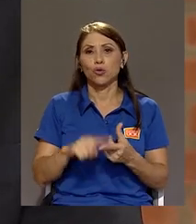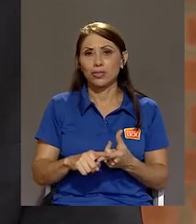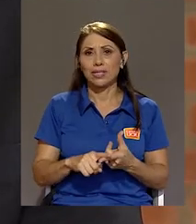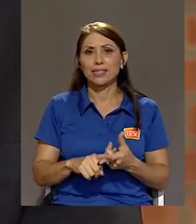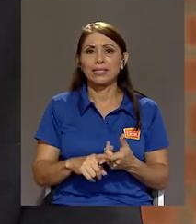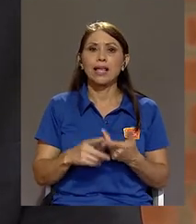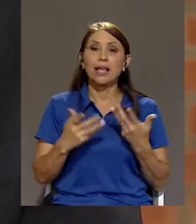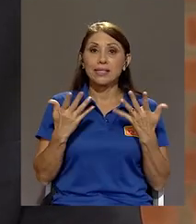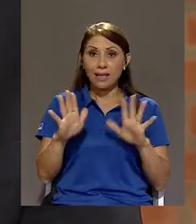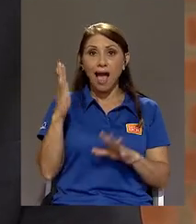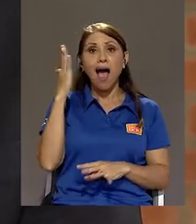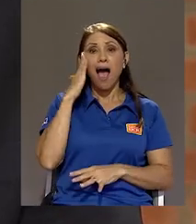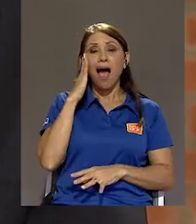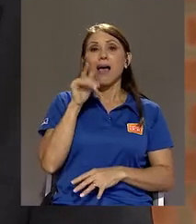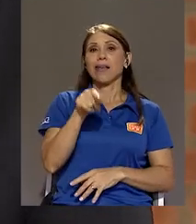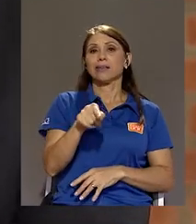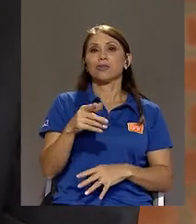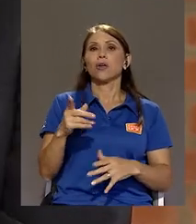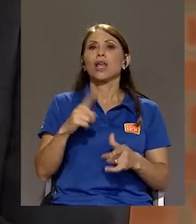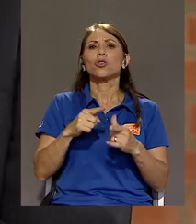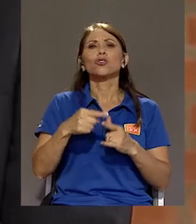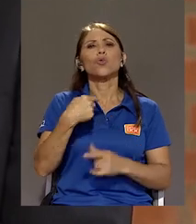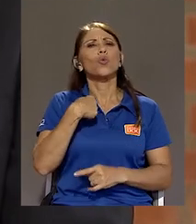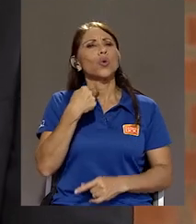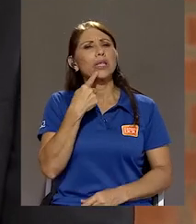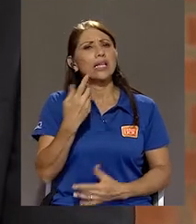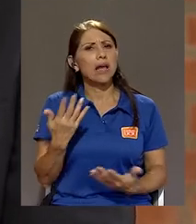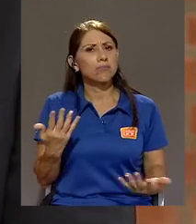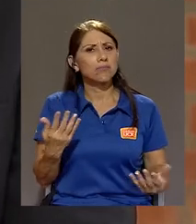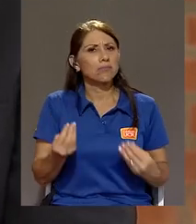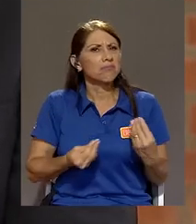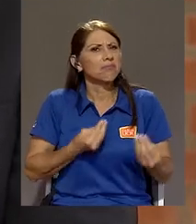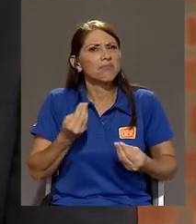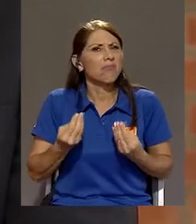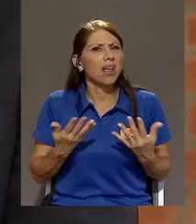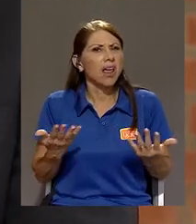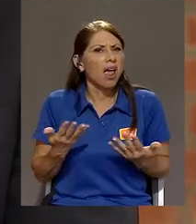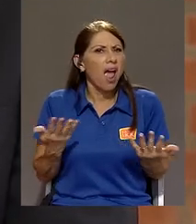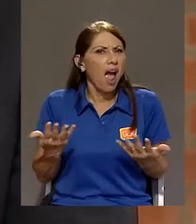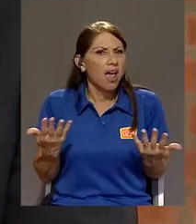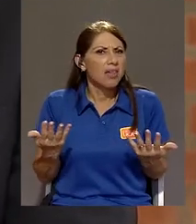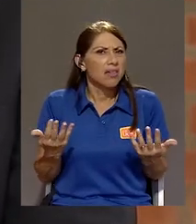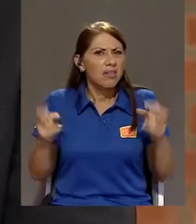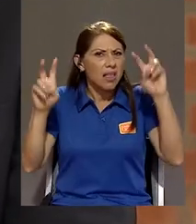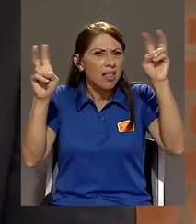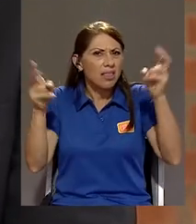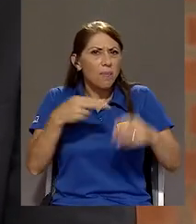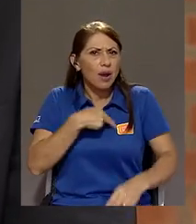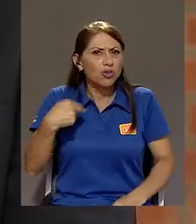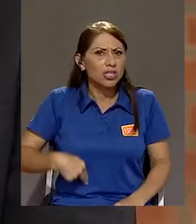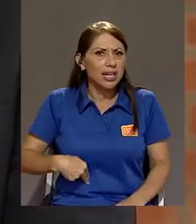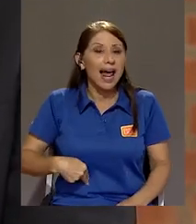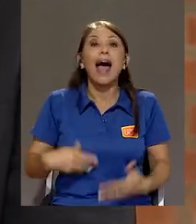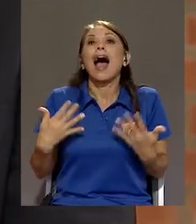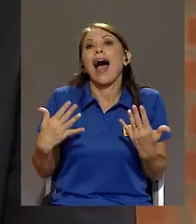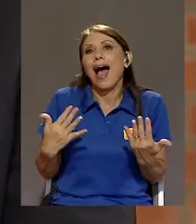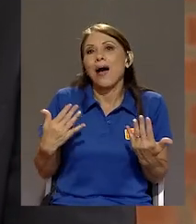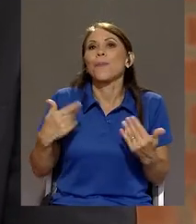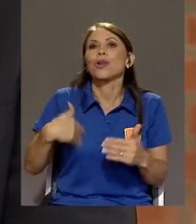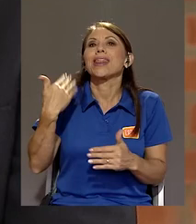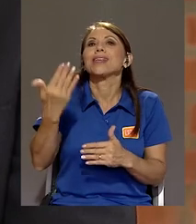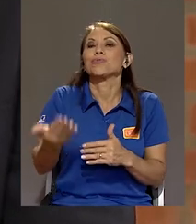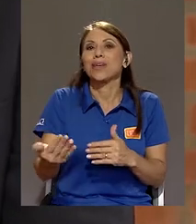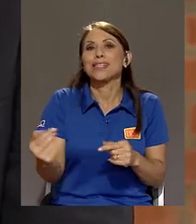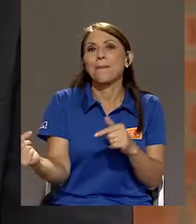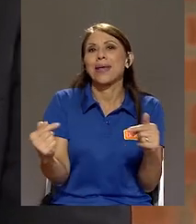una vez poniéndose en contexto, uno podría decir, bueno, ¿y qué hay detrás del tema con China? Ah, bueno, porque después de pelearse con China,